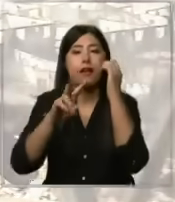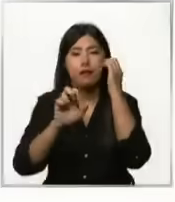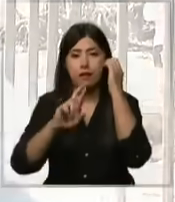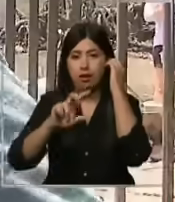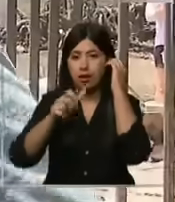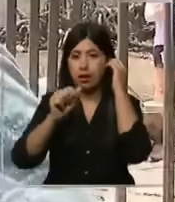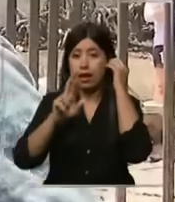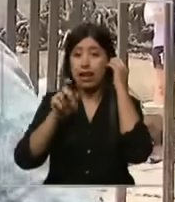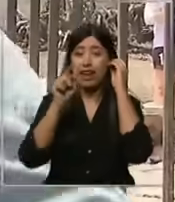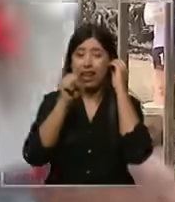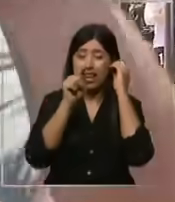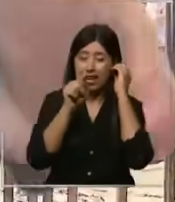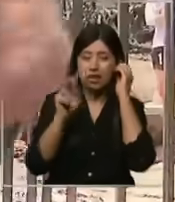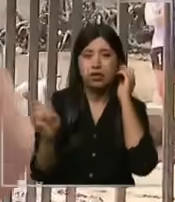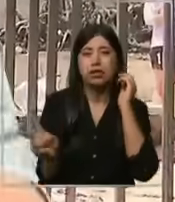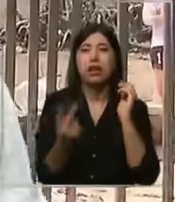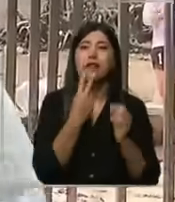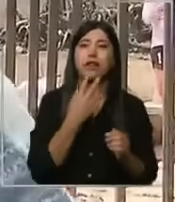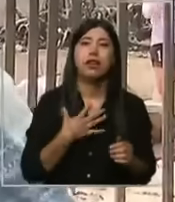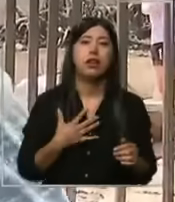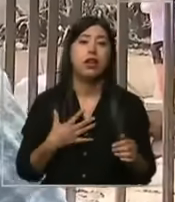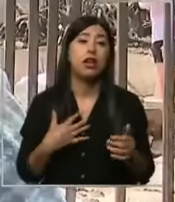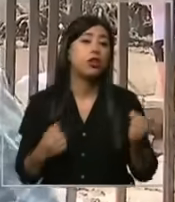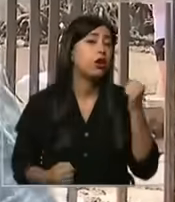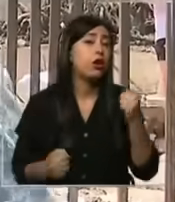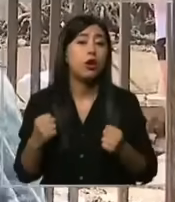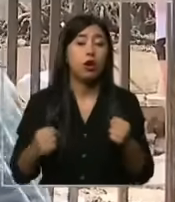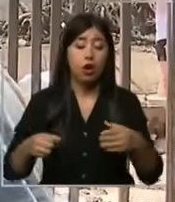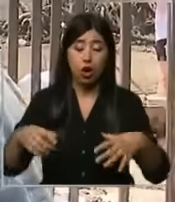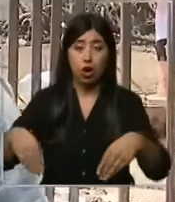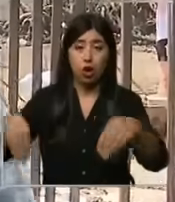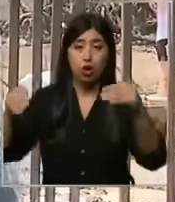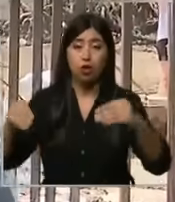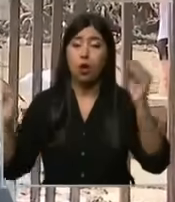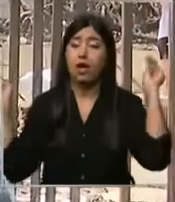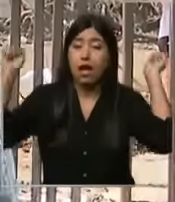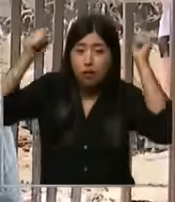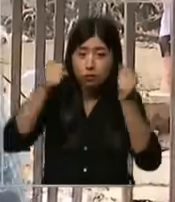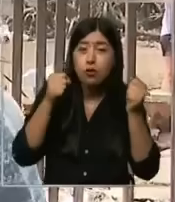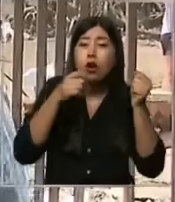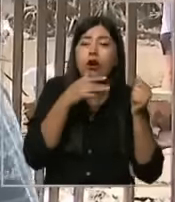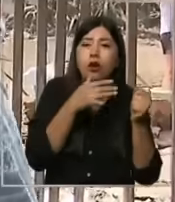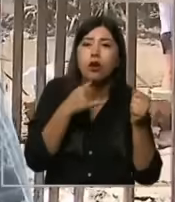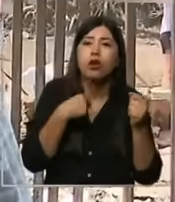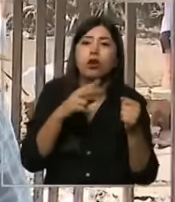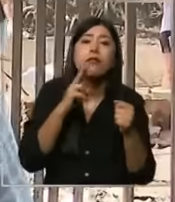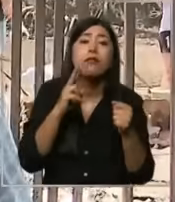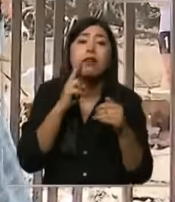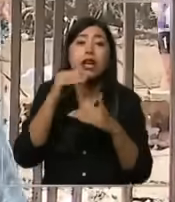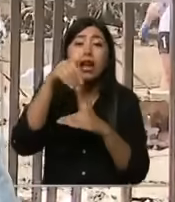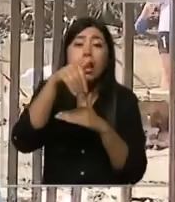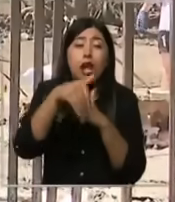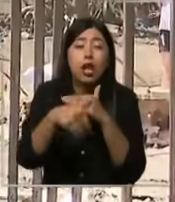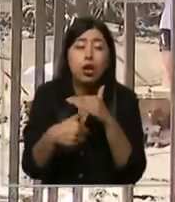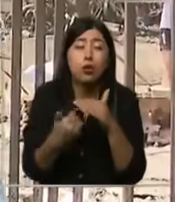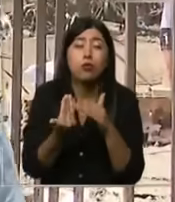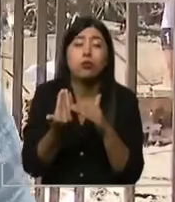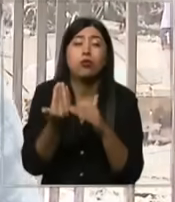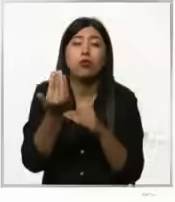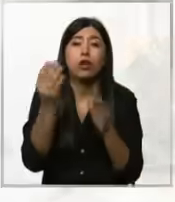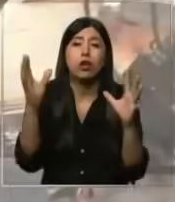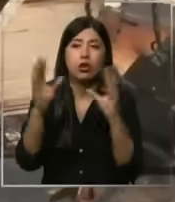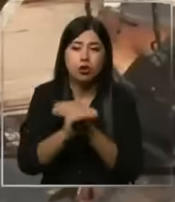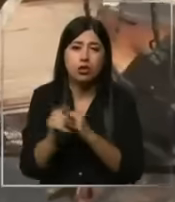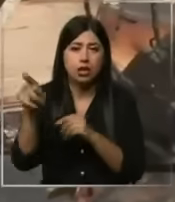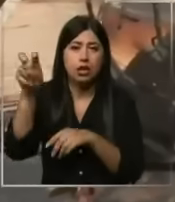estamos vivos. ¿No? Entonces salí corriendo con una toalla mojada encima del cuerpo y me fui a sentar allá toda la noche, el día viernes, cuando me inició el fuego. Allá me senté toda la